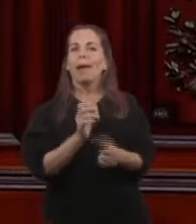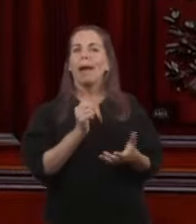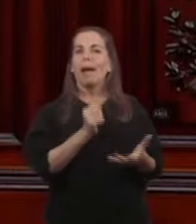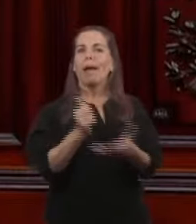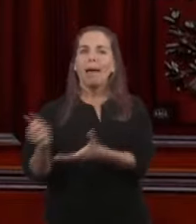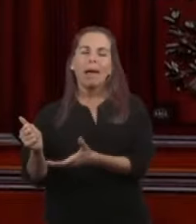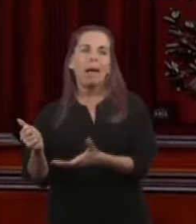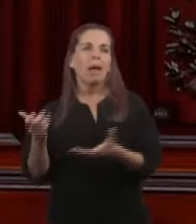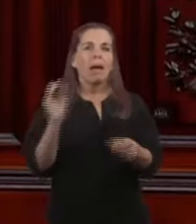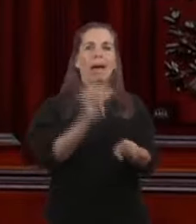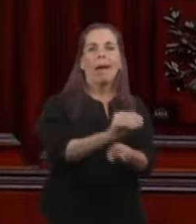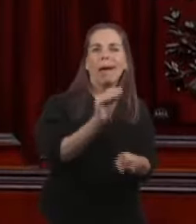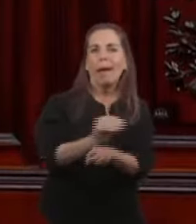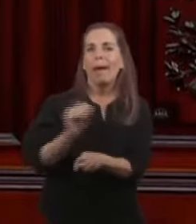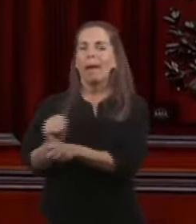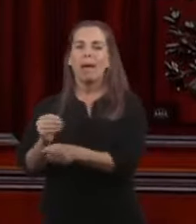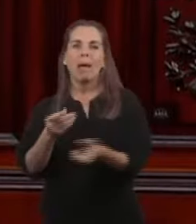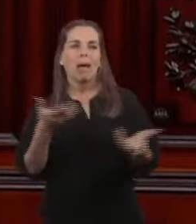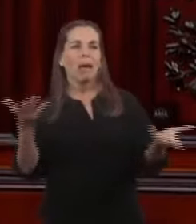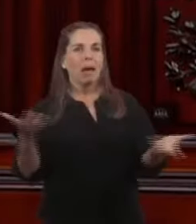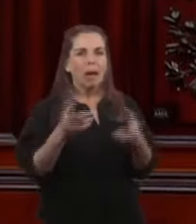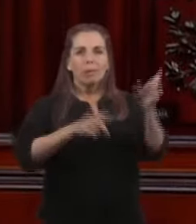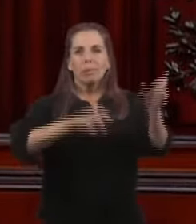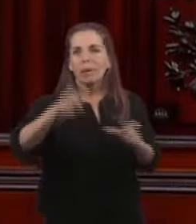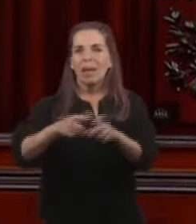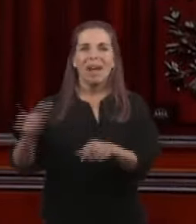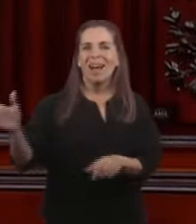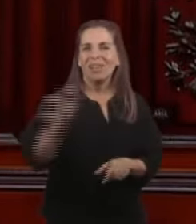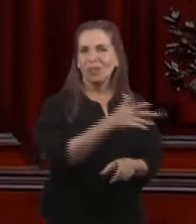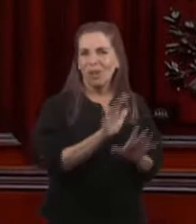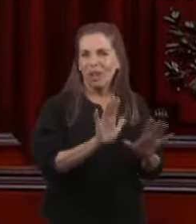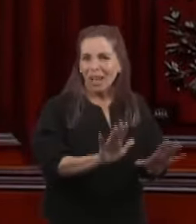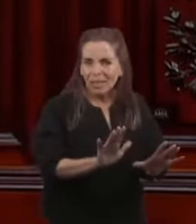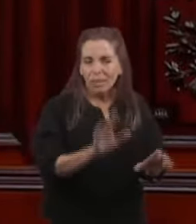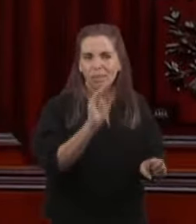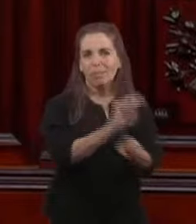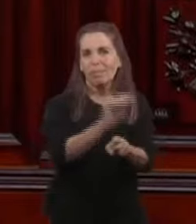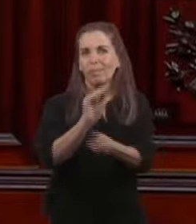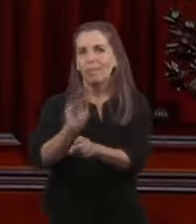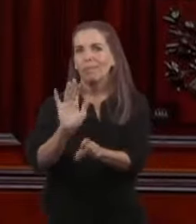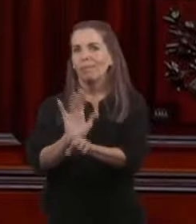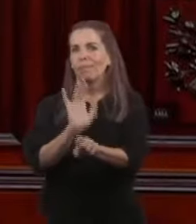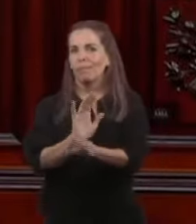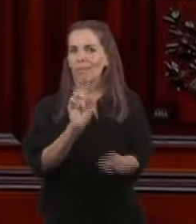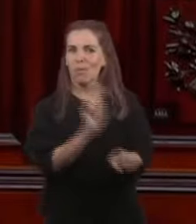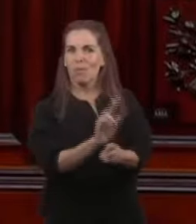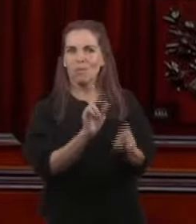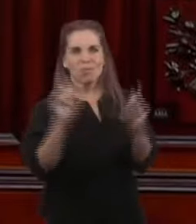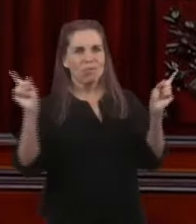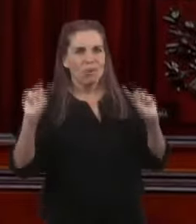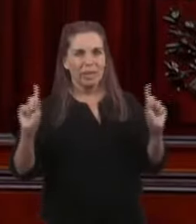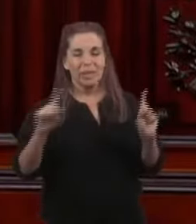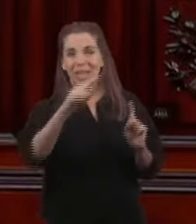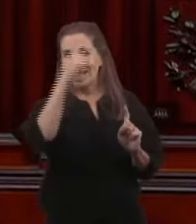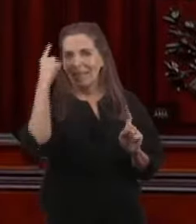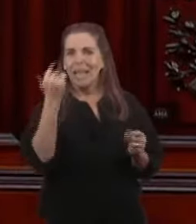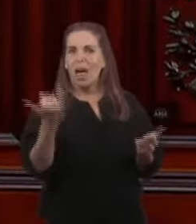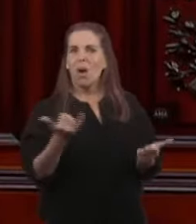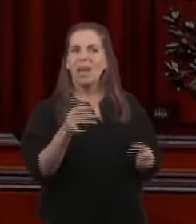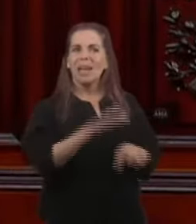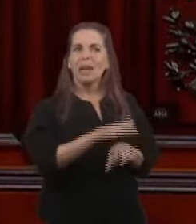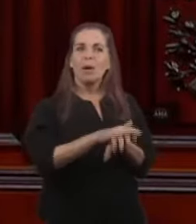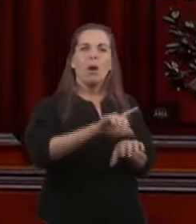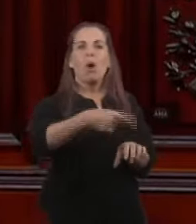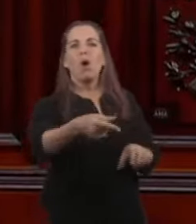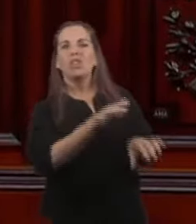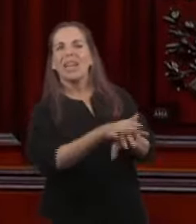desde darle de comer hasta entretener a Cada ciudadano pero cuando un estado se arroga tareas que no le competen termina por incumplir